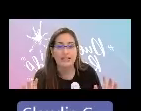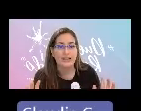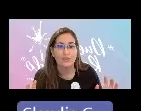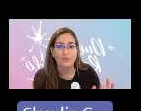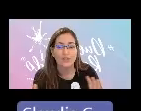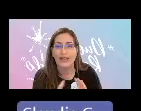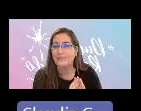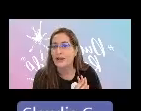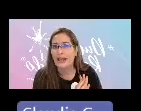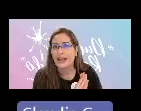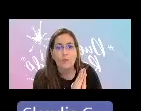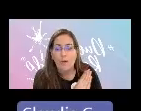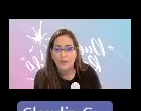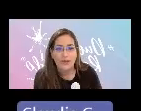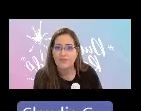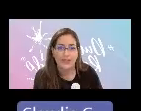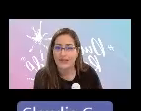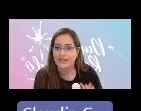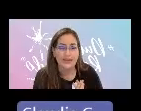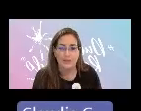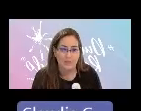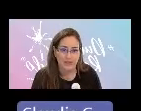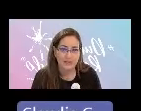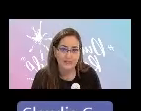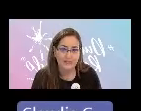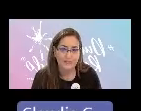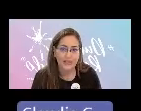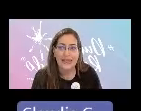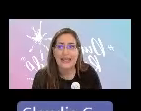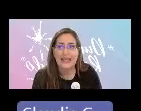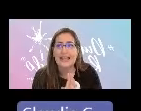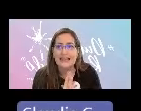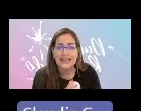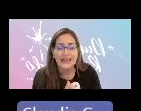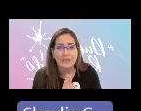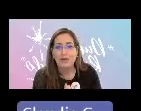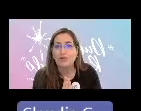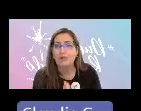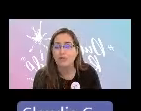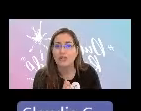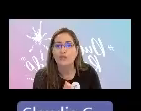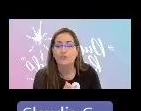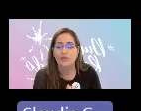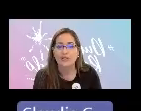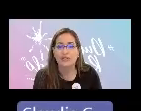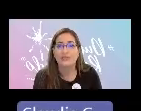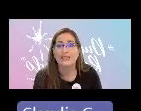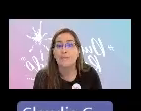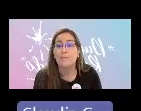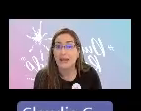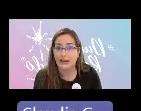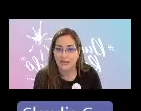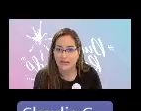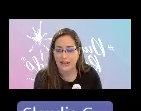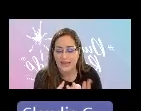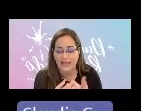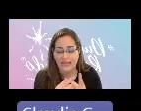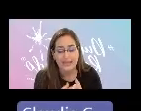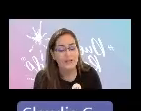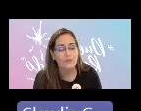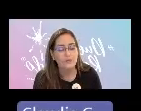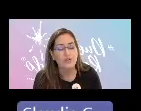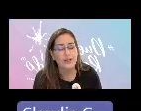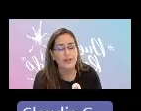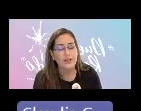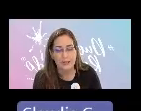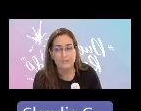creemos que la tanatología es para cuando alguien fallece nada más. Y tiene que ver con todos esos procesos de pérdida. Y aquí